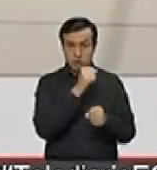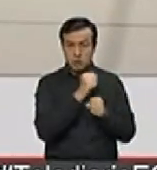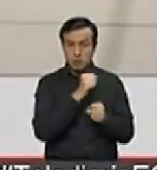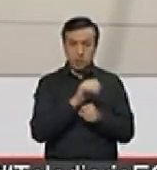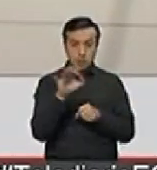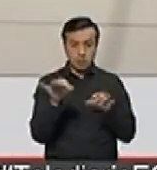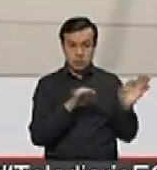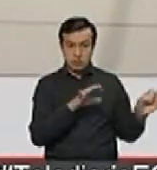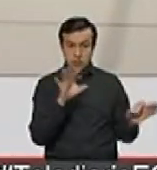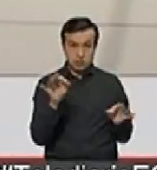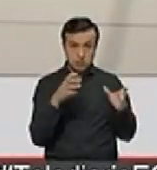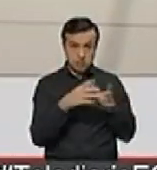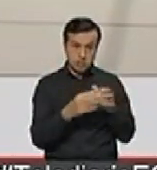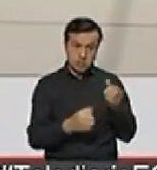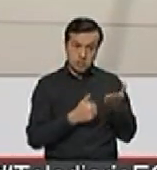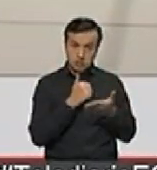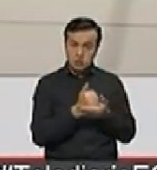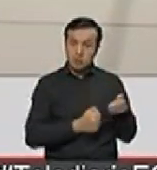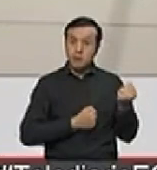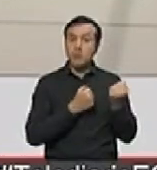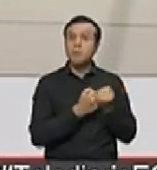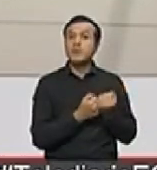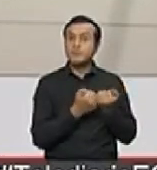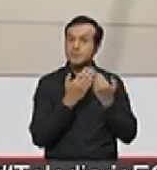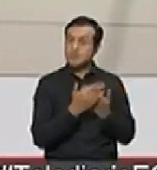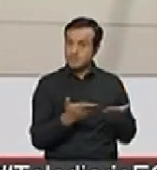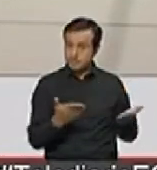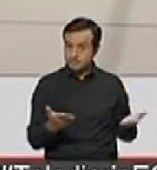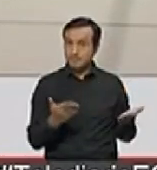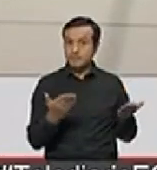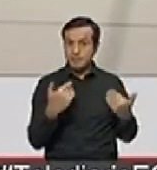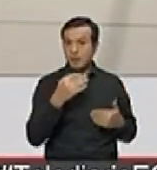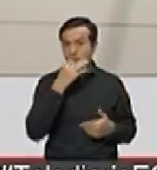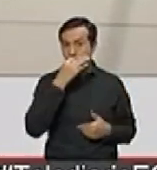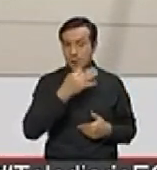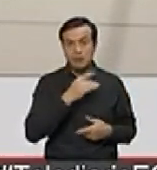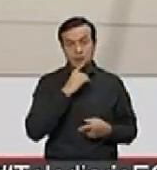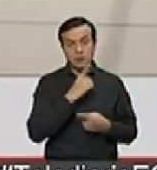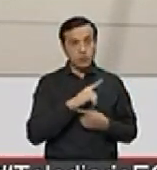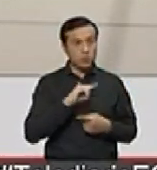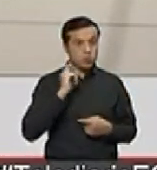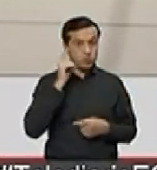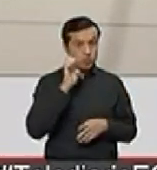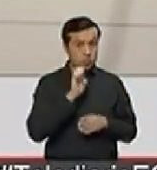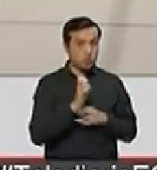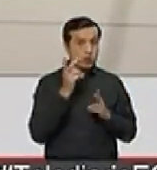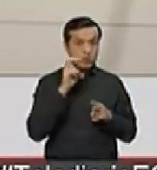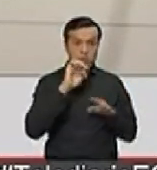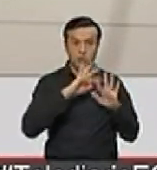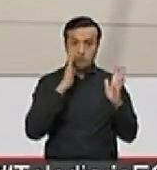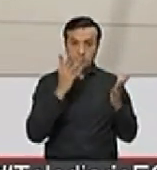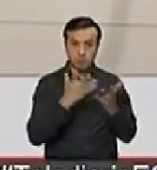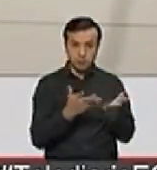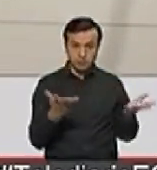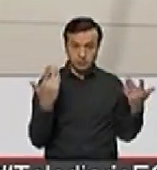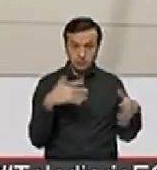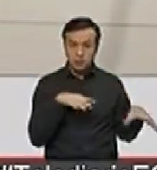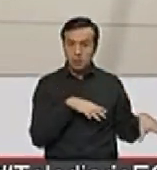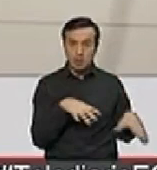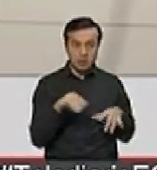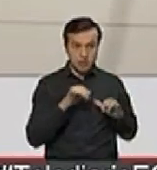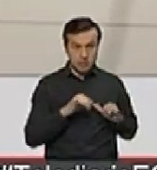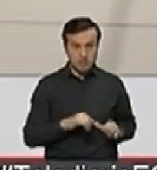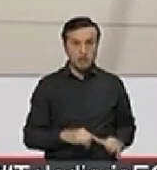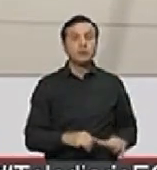laboral. Con esto tenemos respuesta a la actualidad, a la realidad actual que se vive no solamente en el país, sino a nivel global, de actividades que se